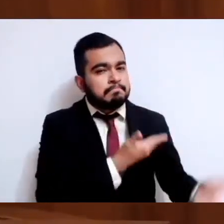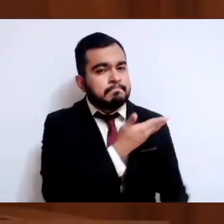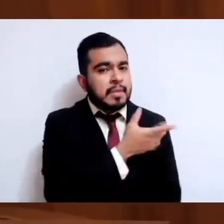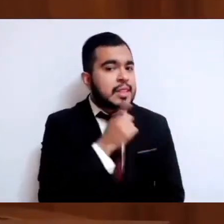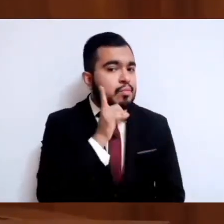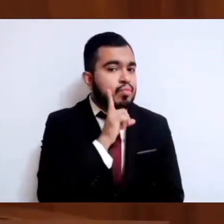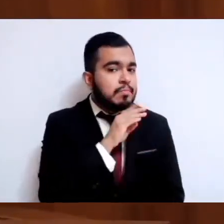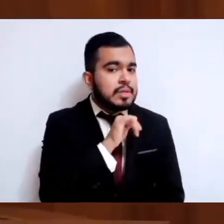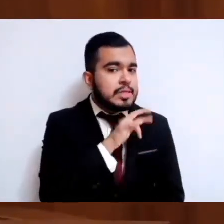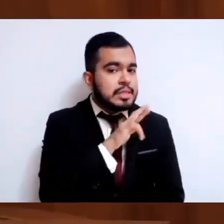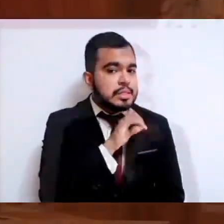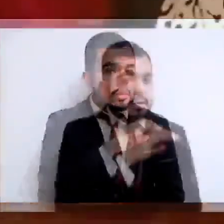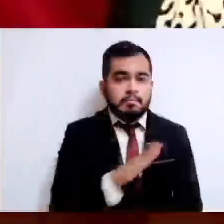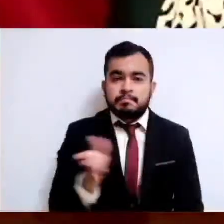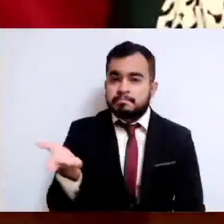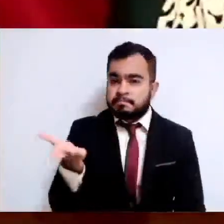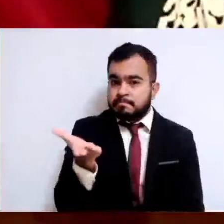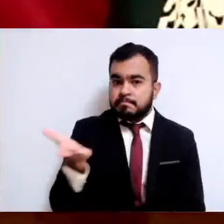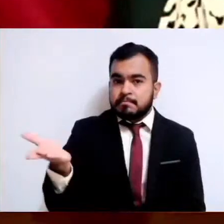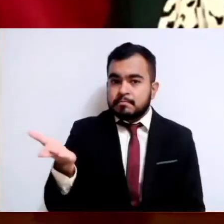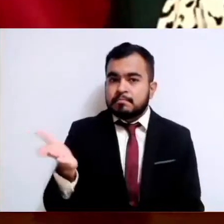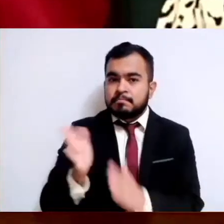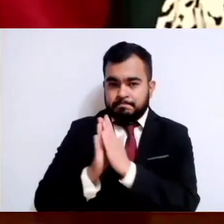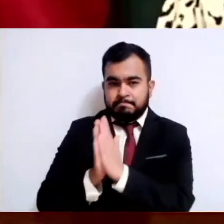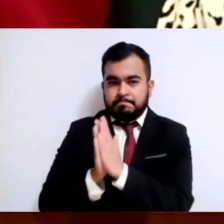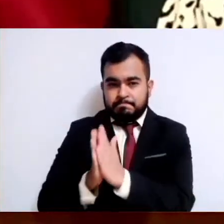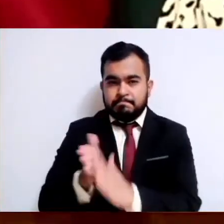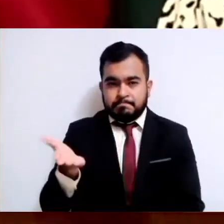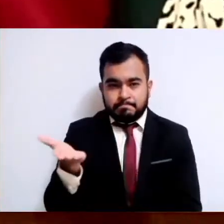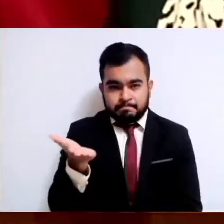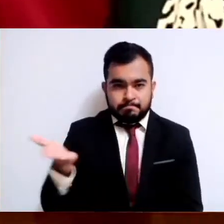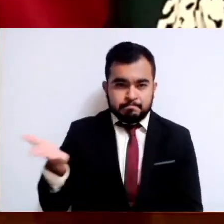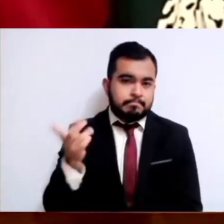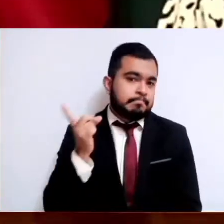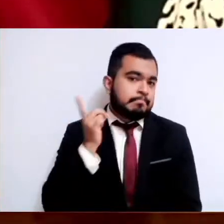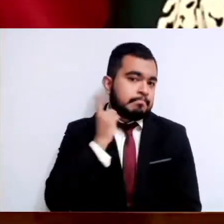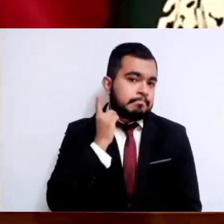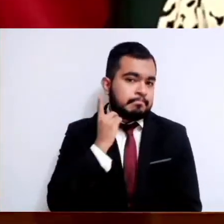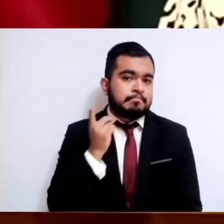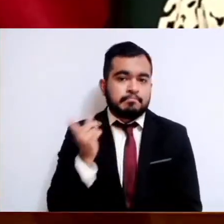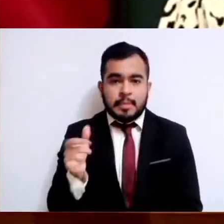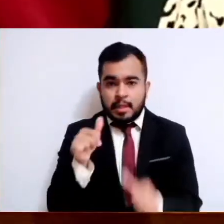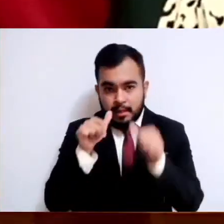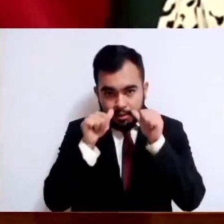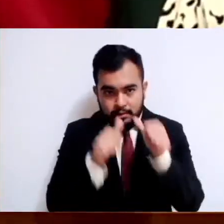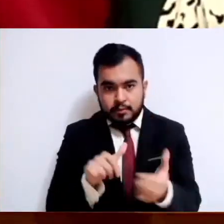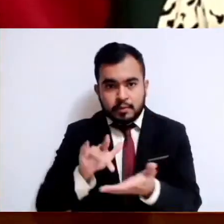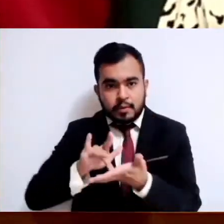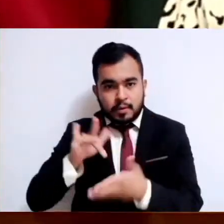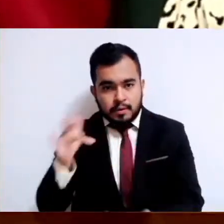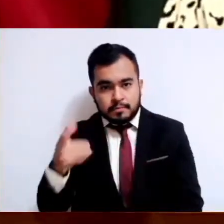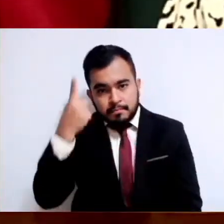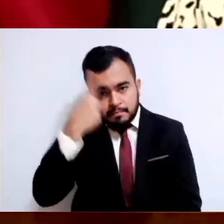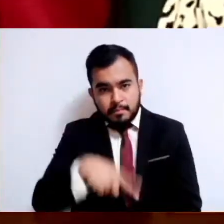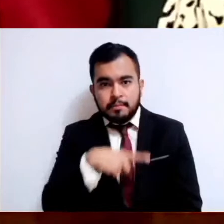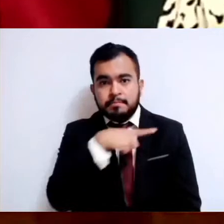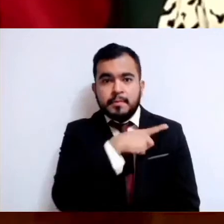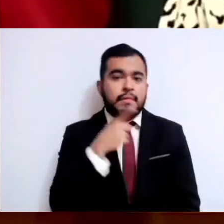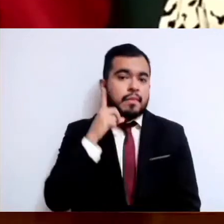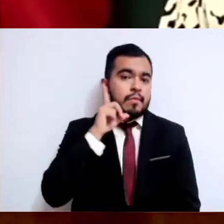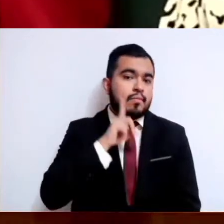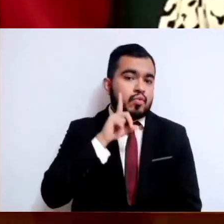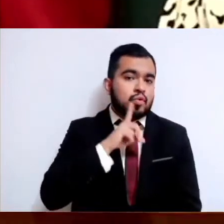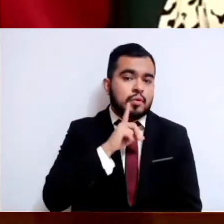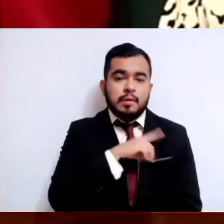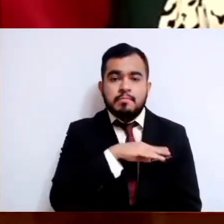Diputada Miriam, agradezco a los compañeros, sirvamos poner atención, gracias, para que pueda